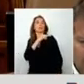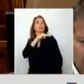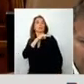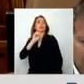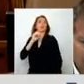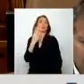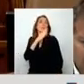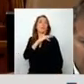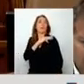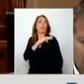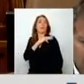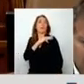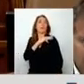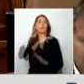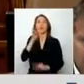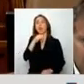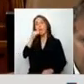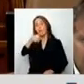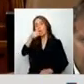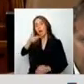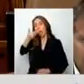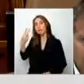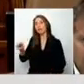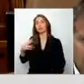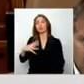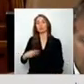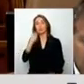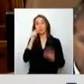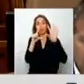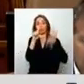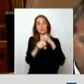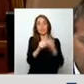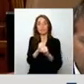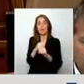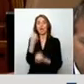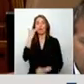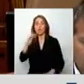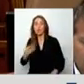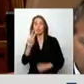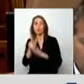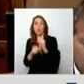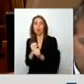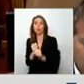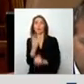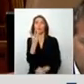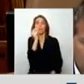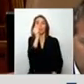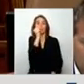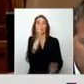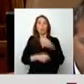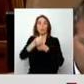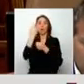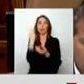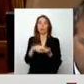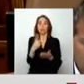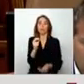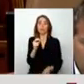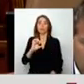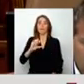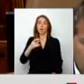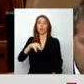a sus hijos de 7 años y de 2 años. El 30 de octubre del 2020, Eugenio Naín manejaba una